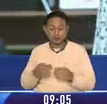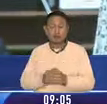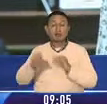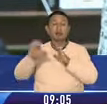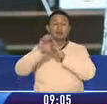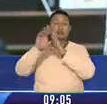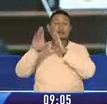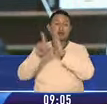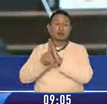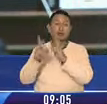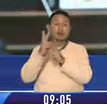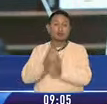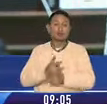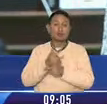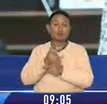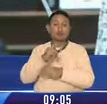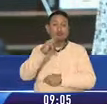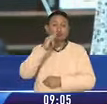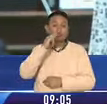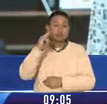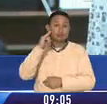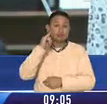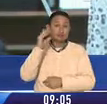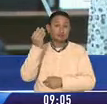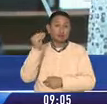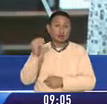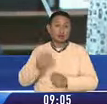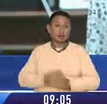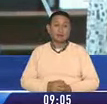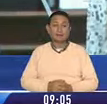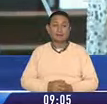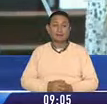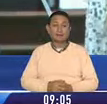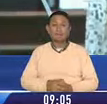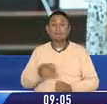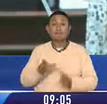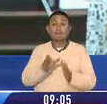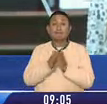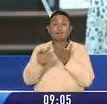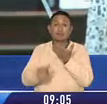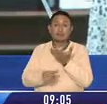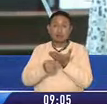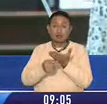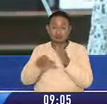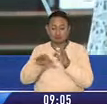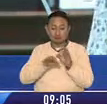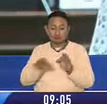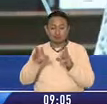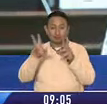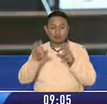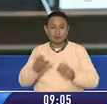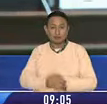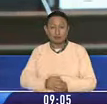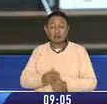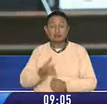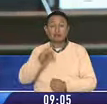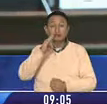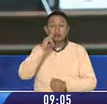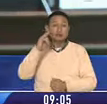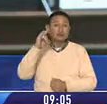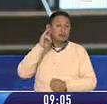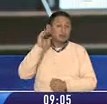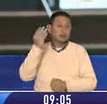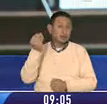de Protección Integral a Niños, Niñas y Adolescentes. Ese libro justamente toca a los niños y